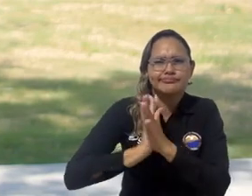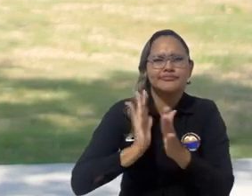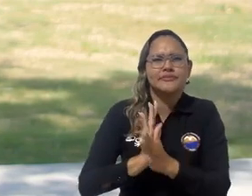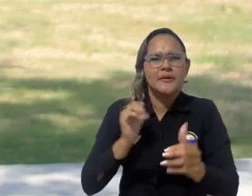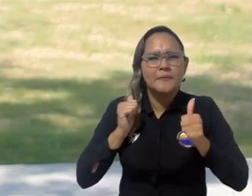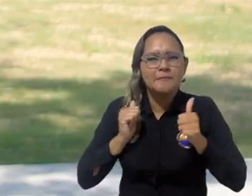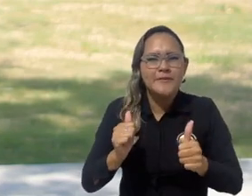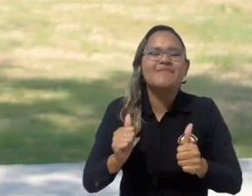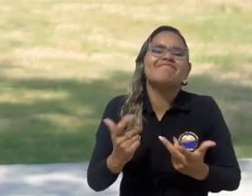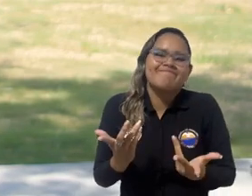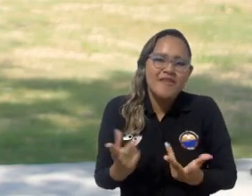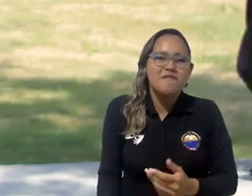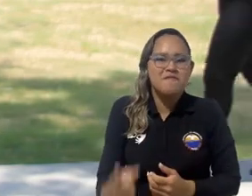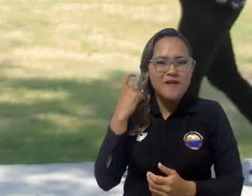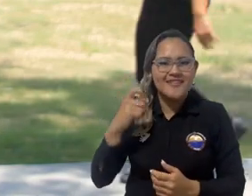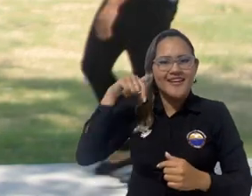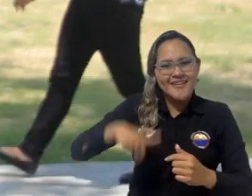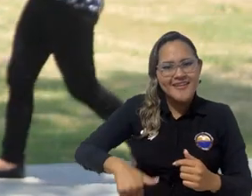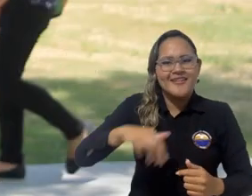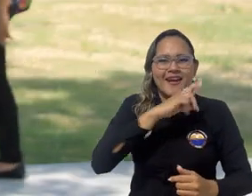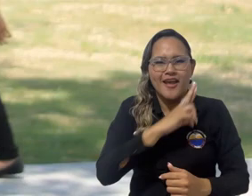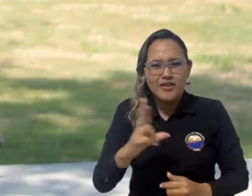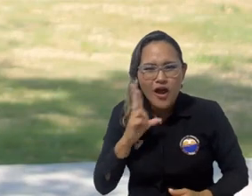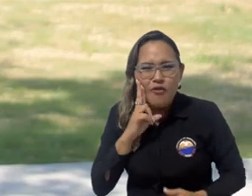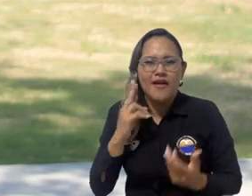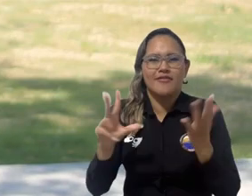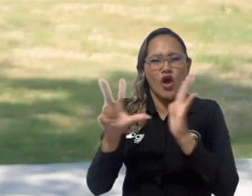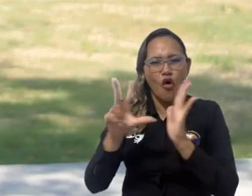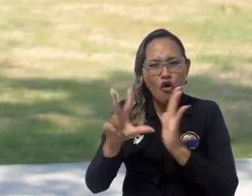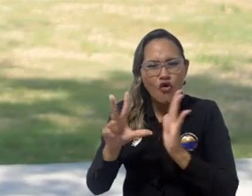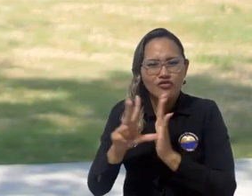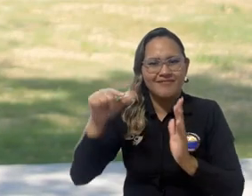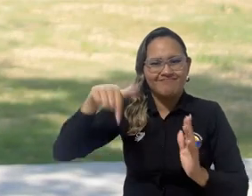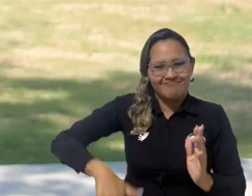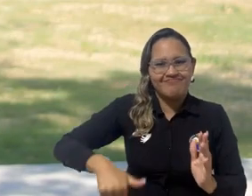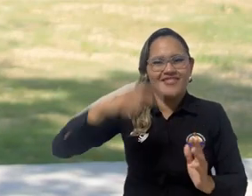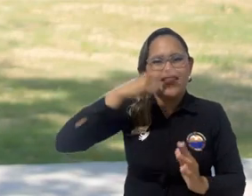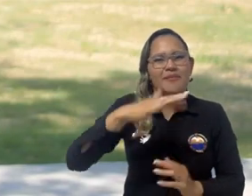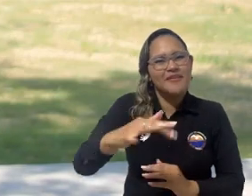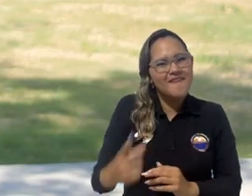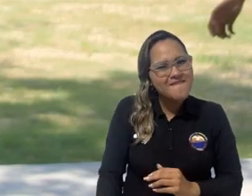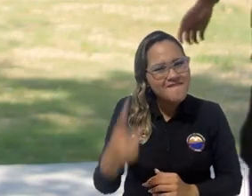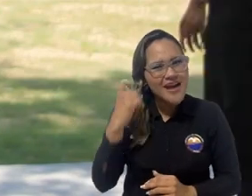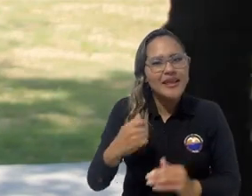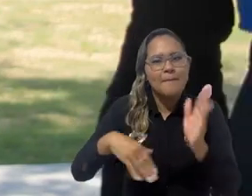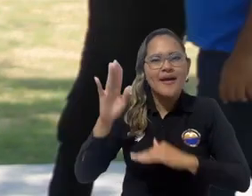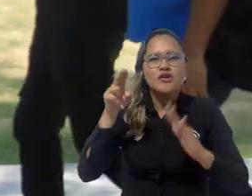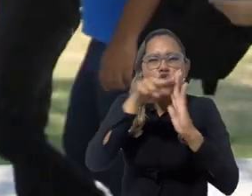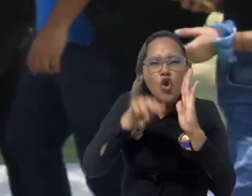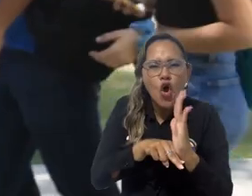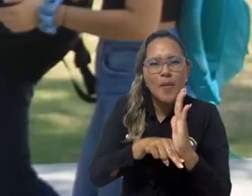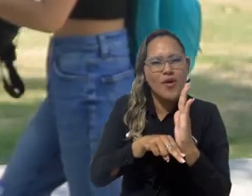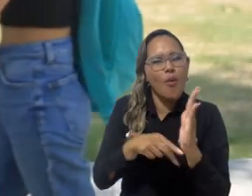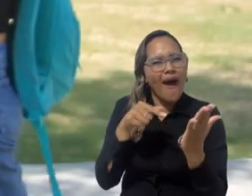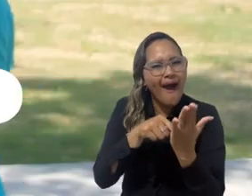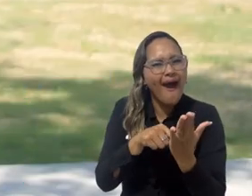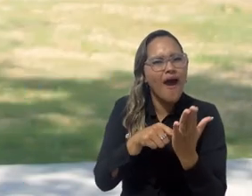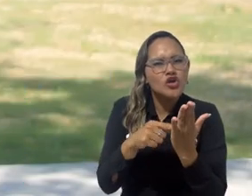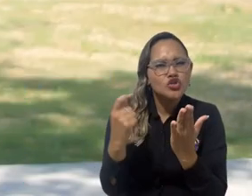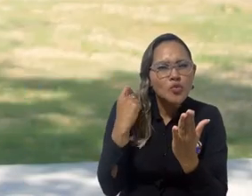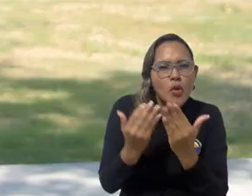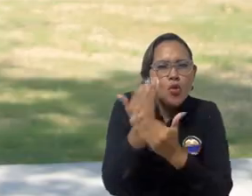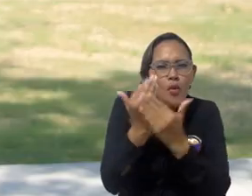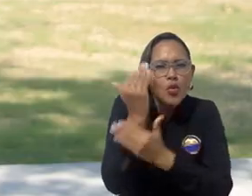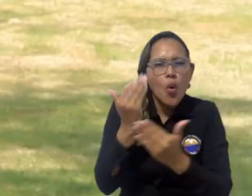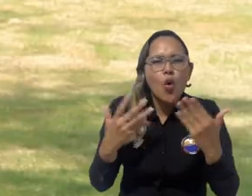a los restaurantes y hoteles de la ciudad estar en constante actualización de normas de la